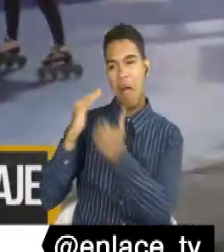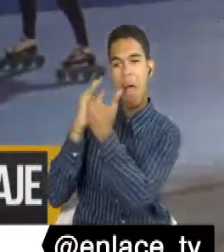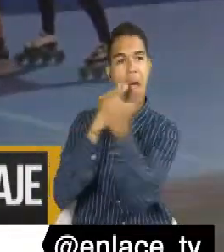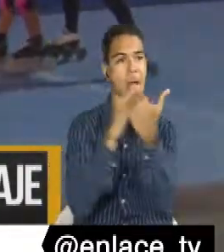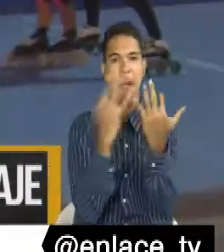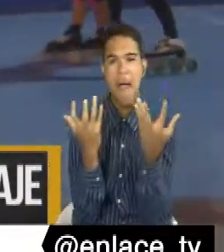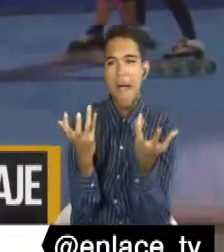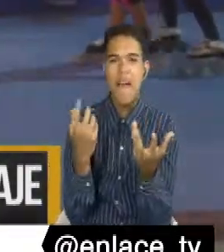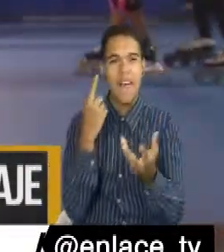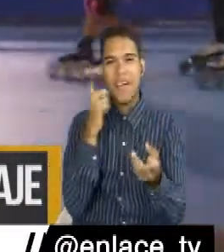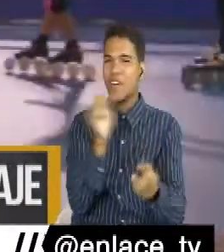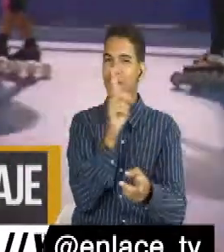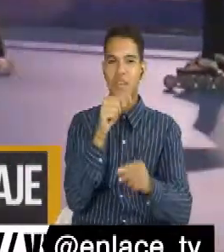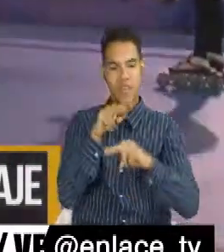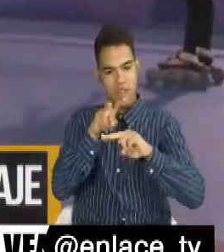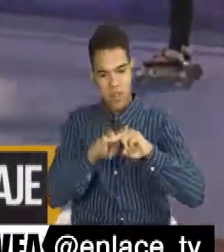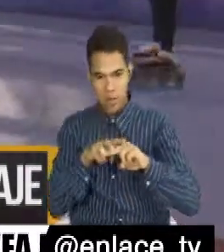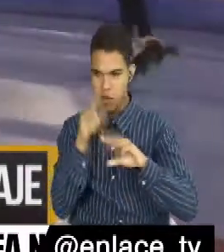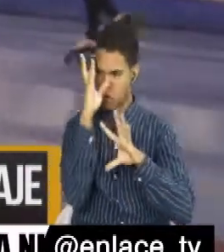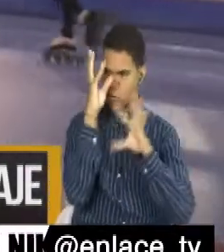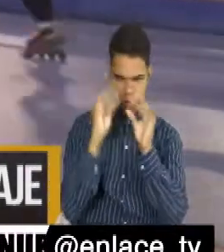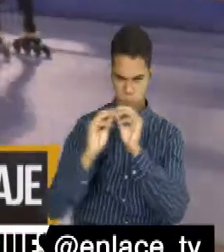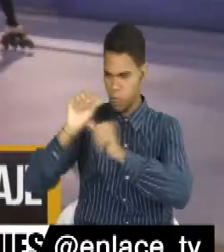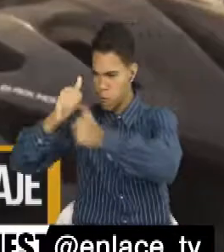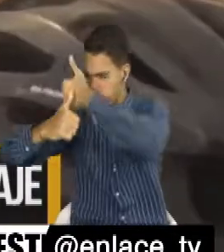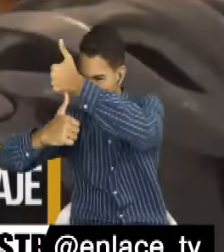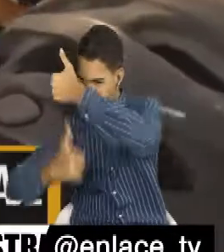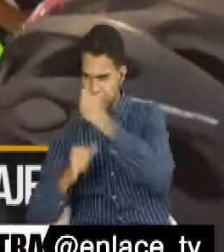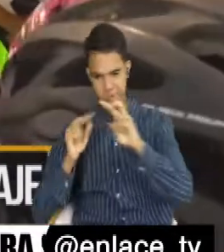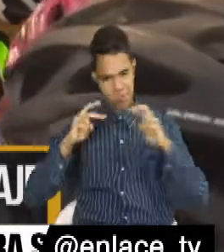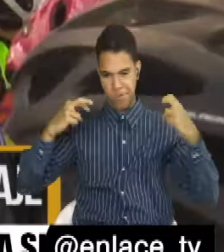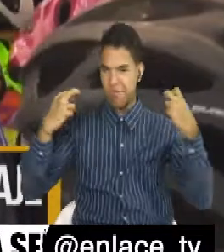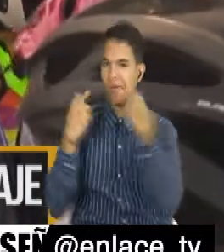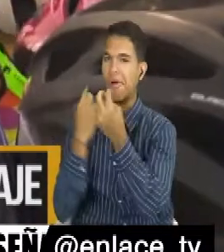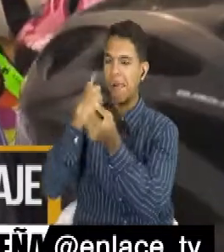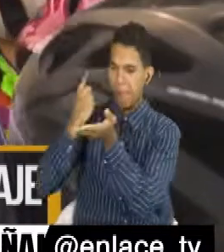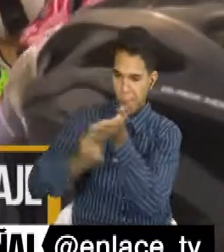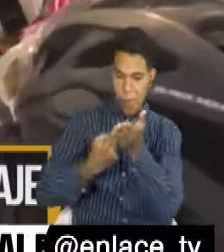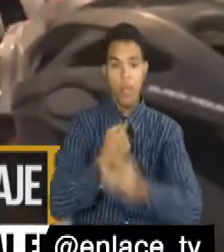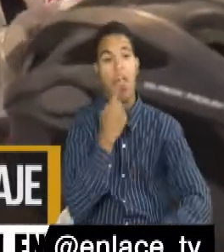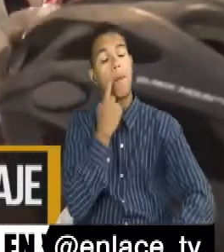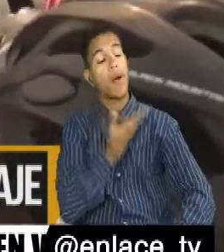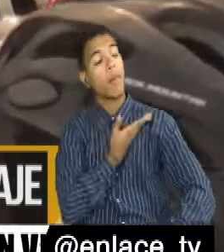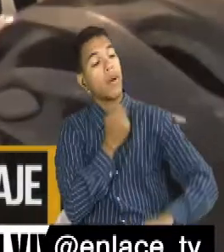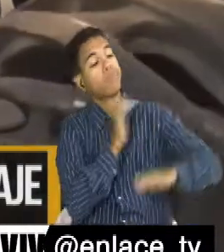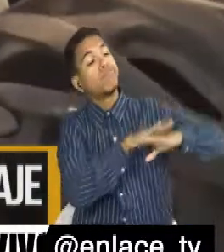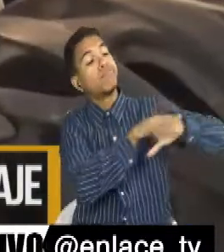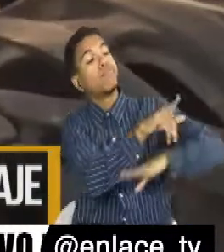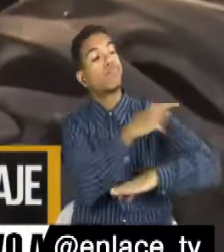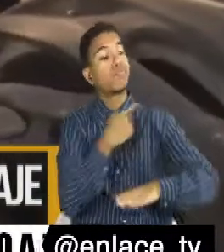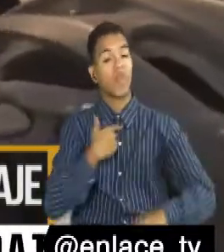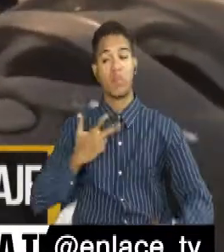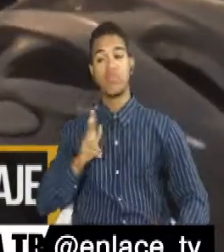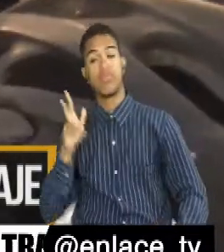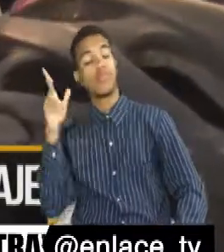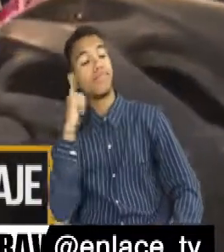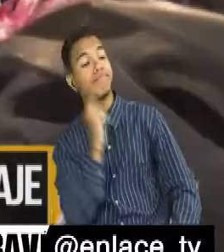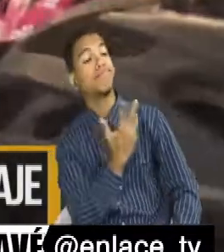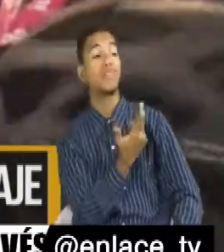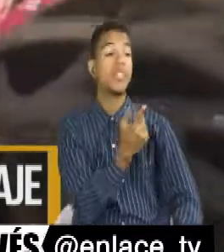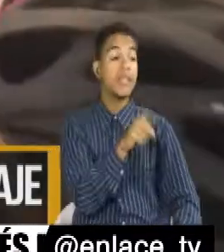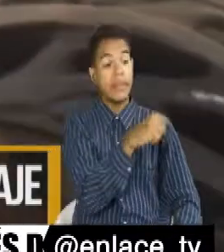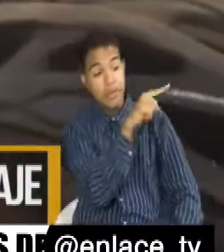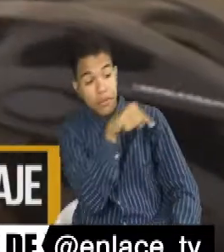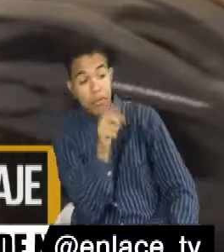eso tiene que sentarse y concertar con la junta directiva del Club Infantas, concertar con los mismos padres que son los que nos colaboran mucho con estos niños,